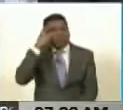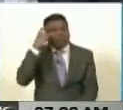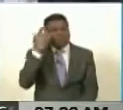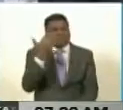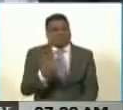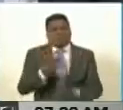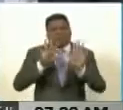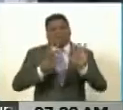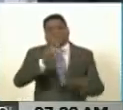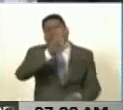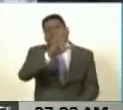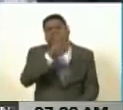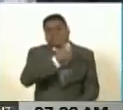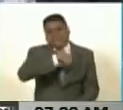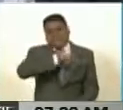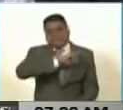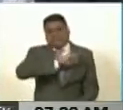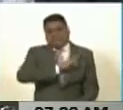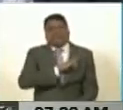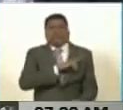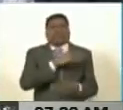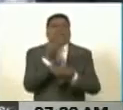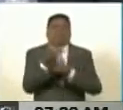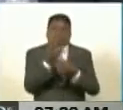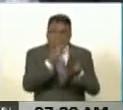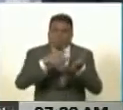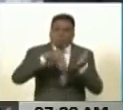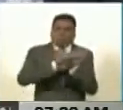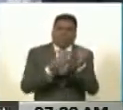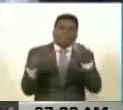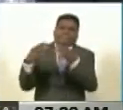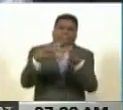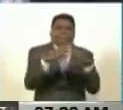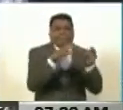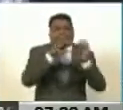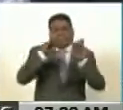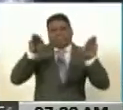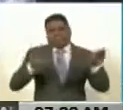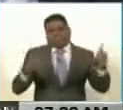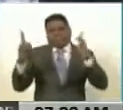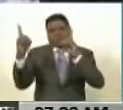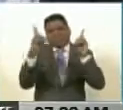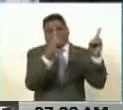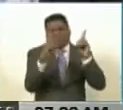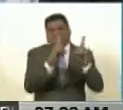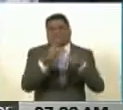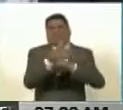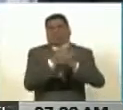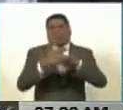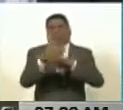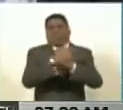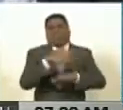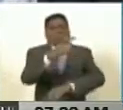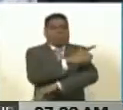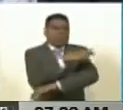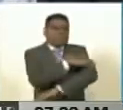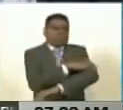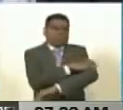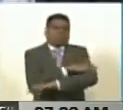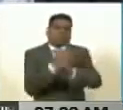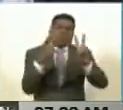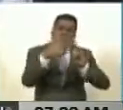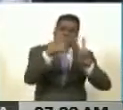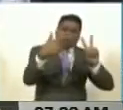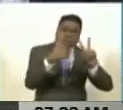13 de enero, para que se restablezca la mesa del diálogo entre el gobierno, los factores de la oposición.